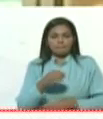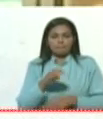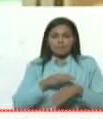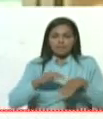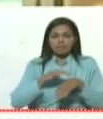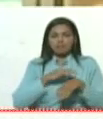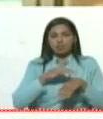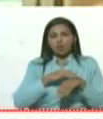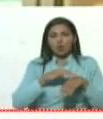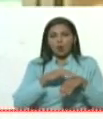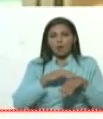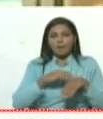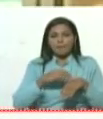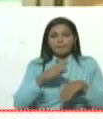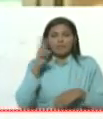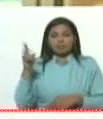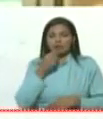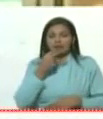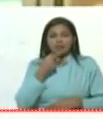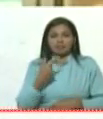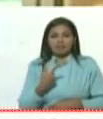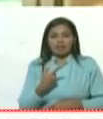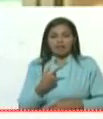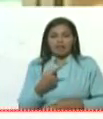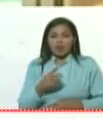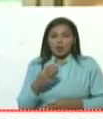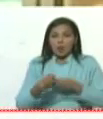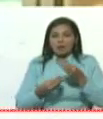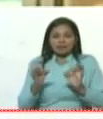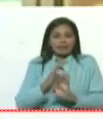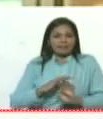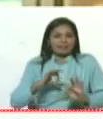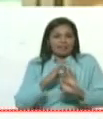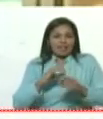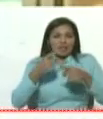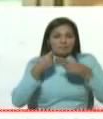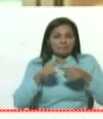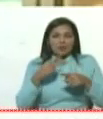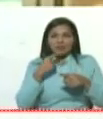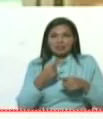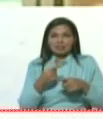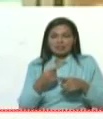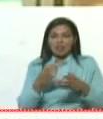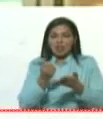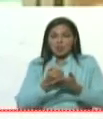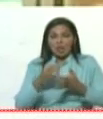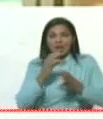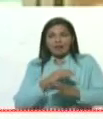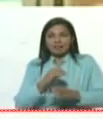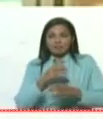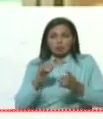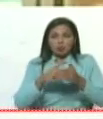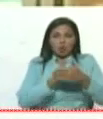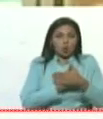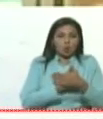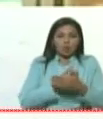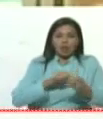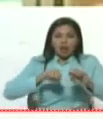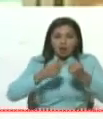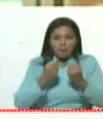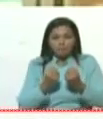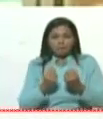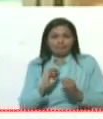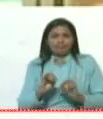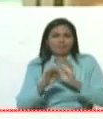salió a criticarla. No hacen nada, no lavan, no prestan la batea y si pueden la esconden y la rompen, la